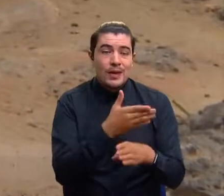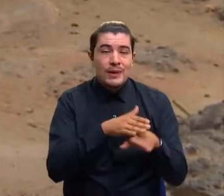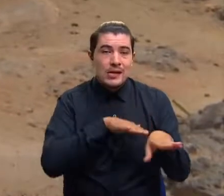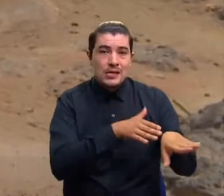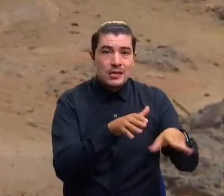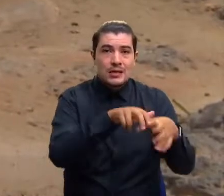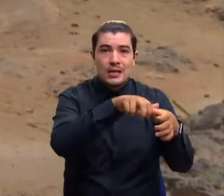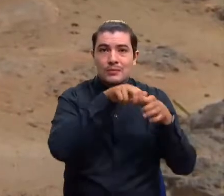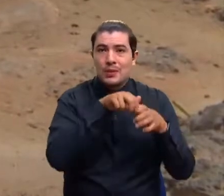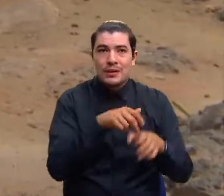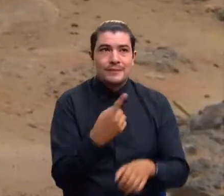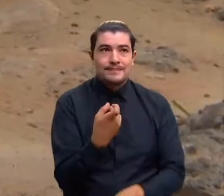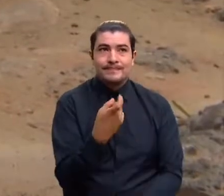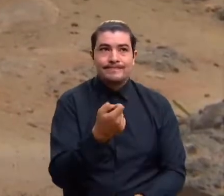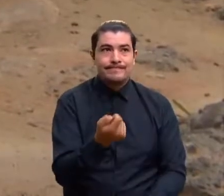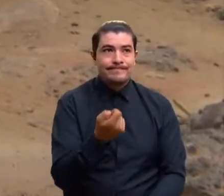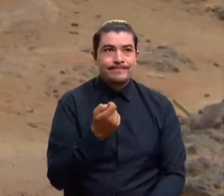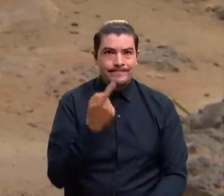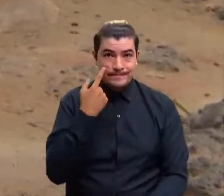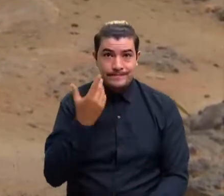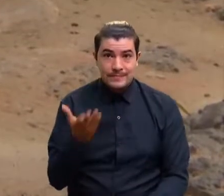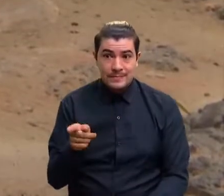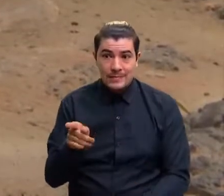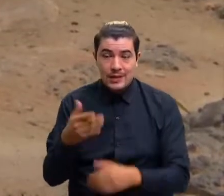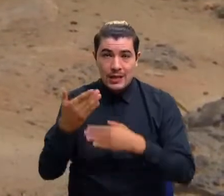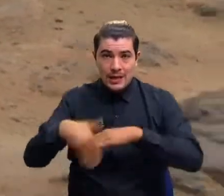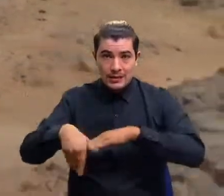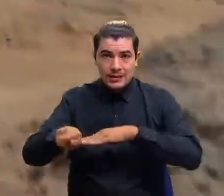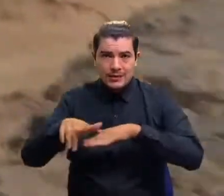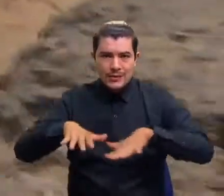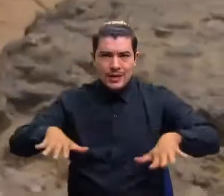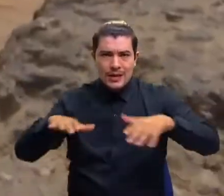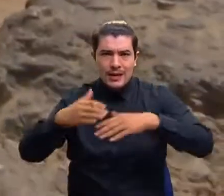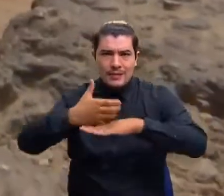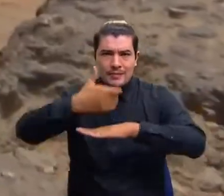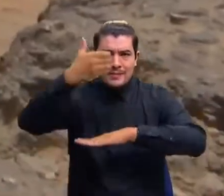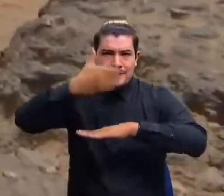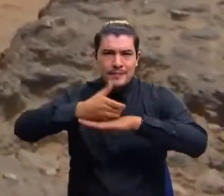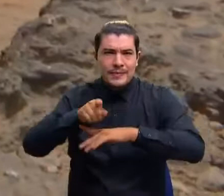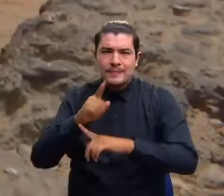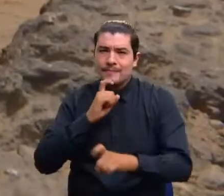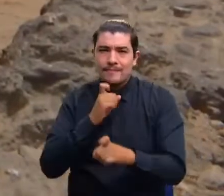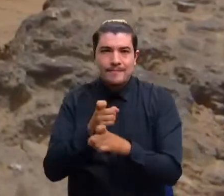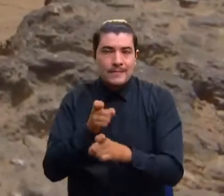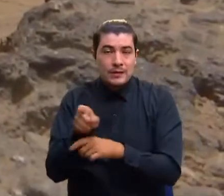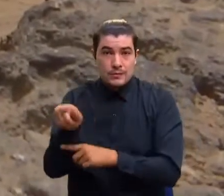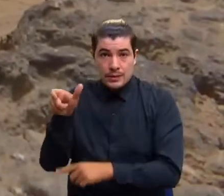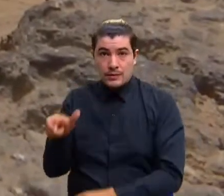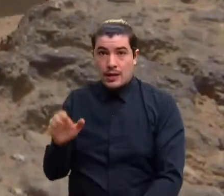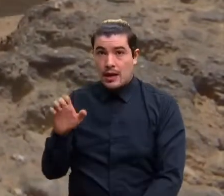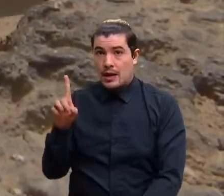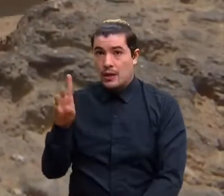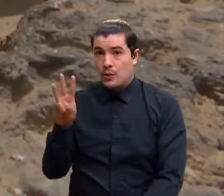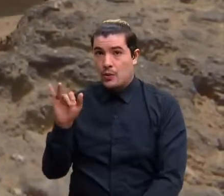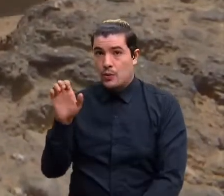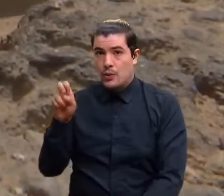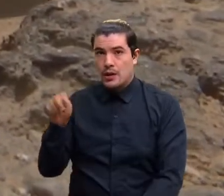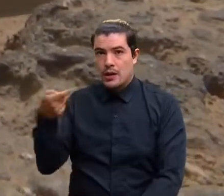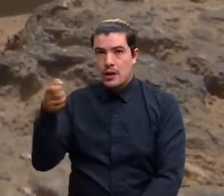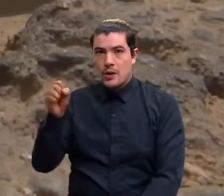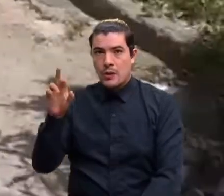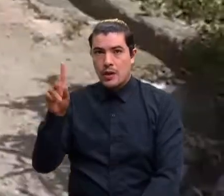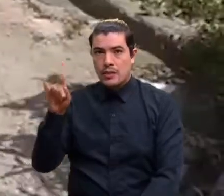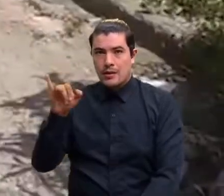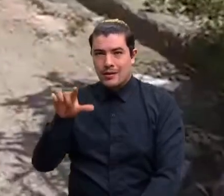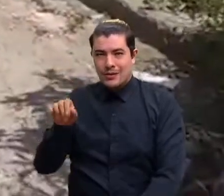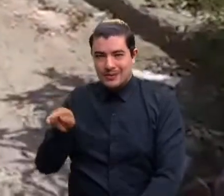20 centímetros de profundidad es el panorama de las calles en el sector de la cumbre. Según Edwin Gordillo, líder comunal, son decenas